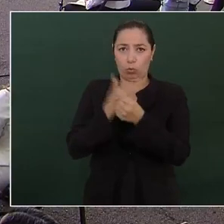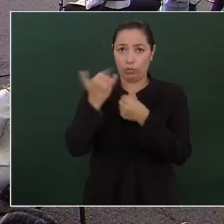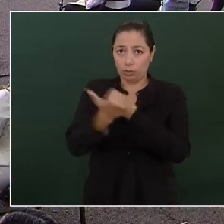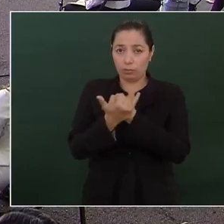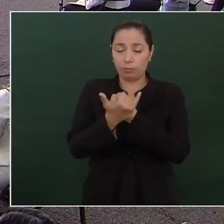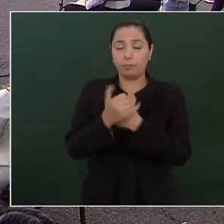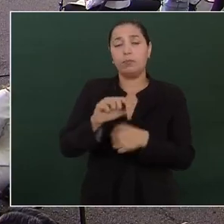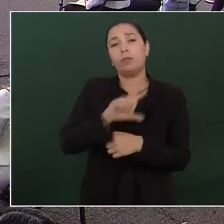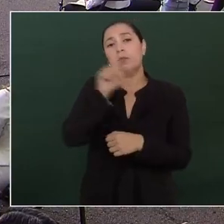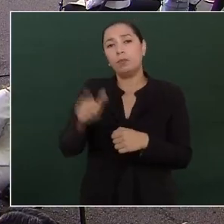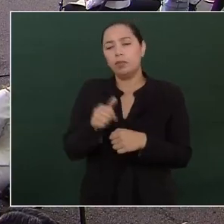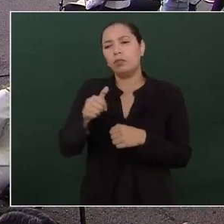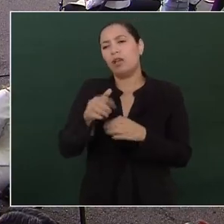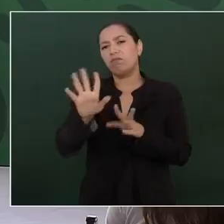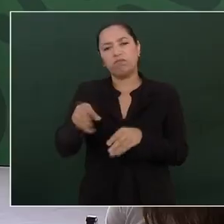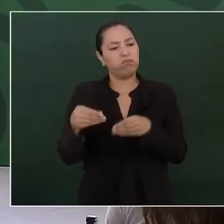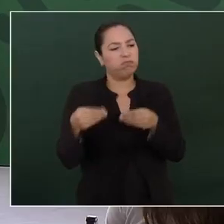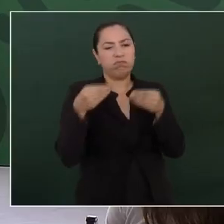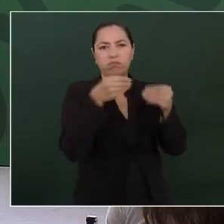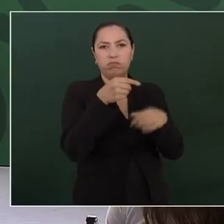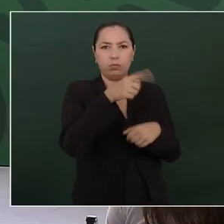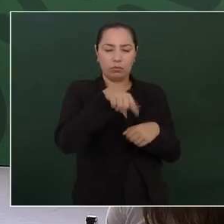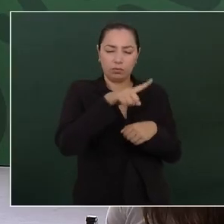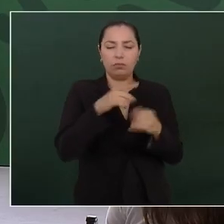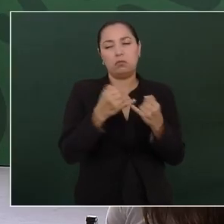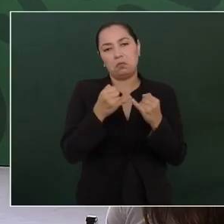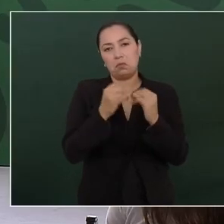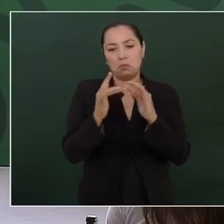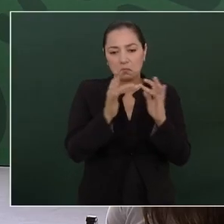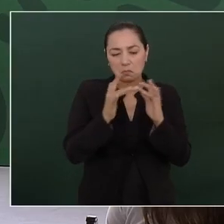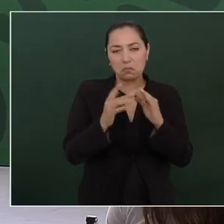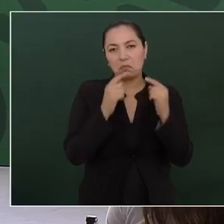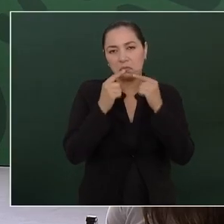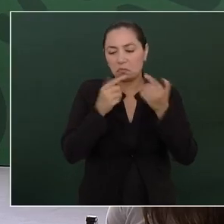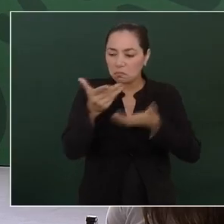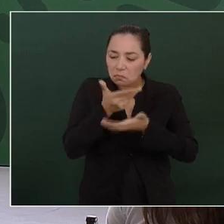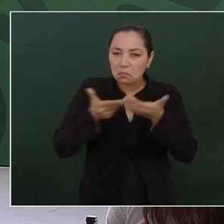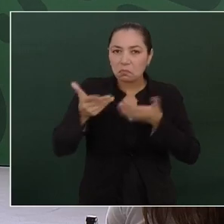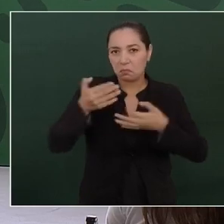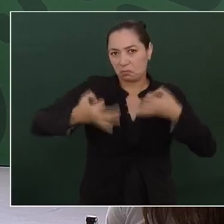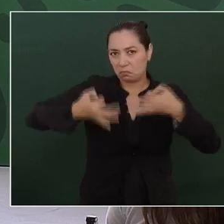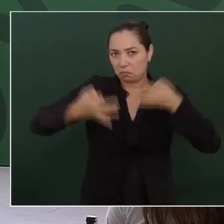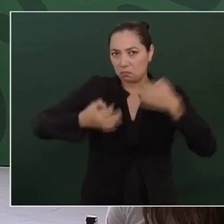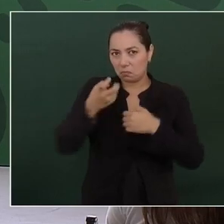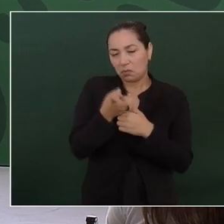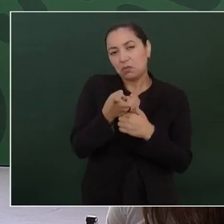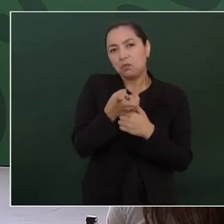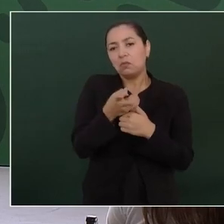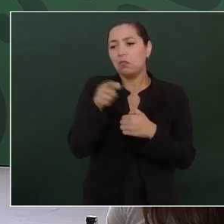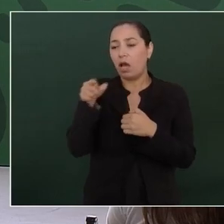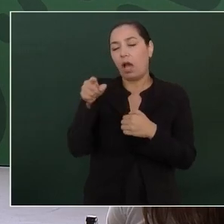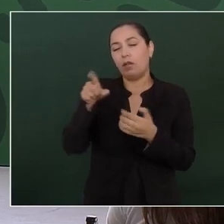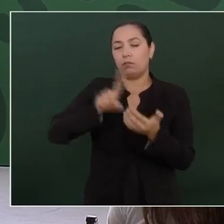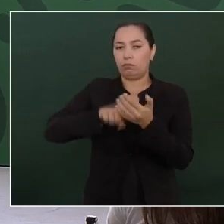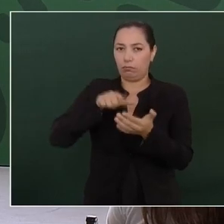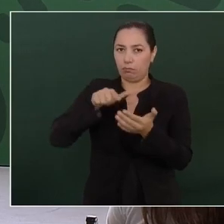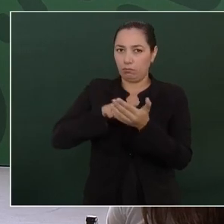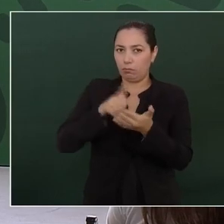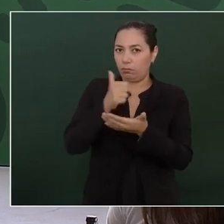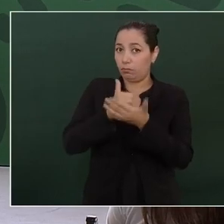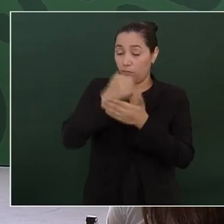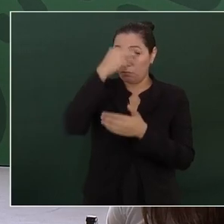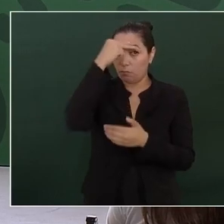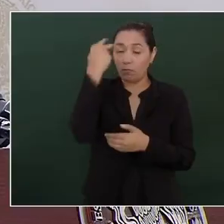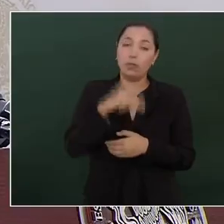se regresa a los tribunales colegiados. Hoy los tribunales colegiados con sede en la Ciudad de México tienen